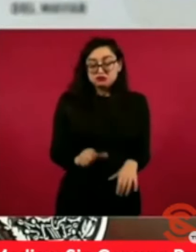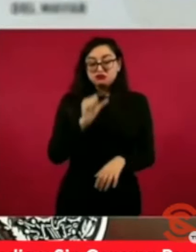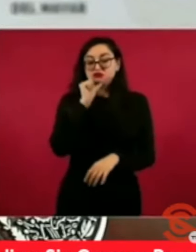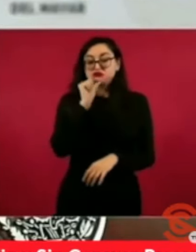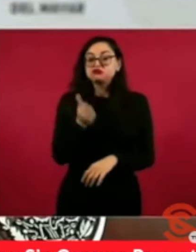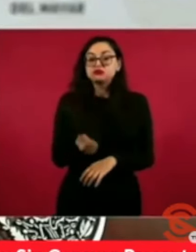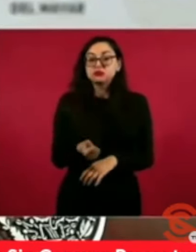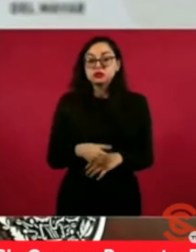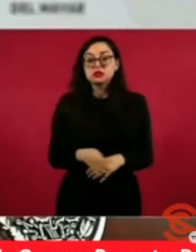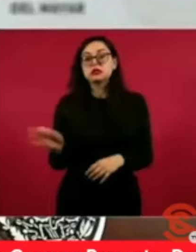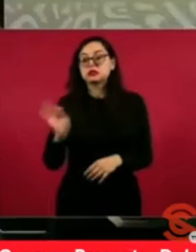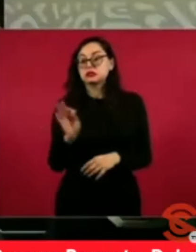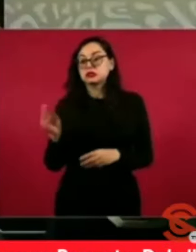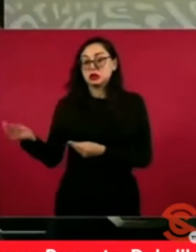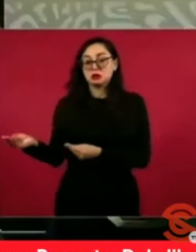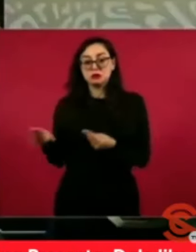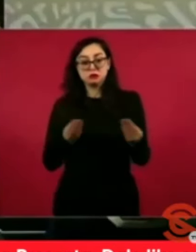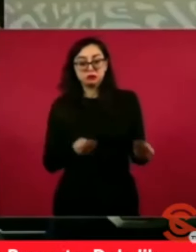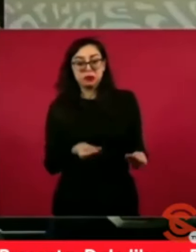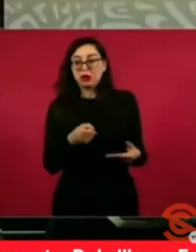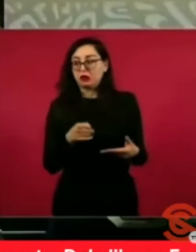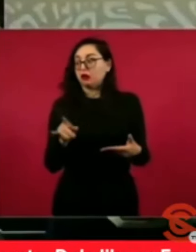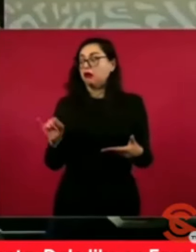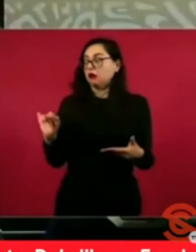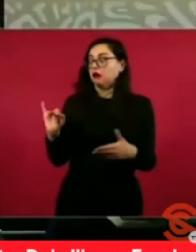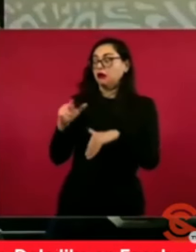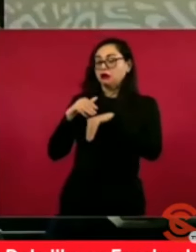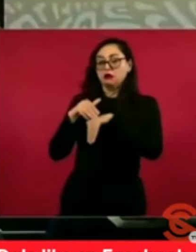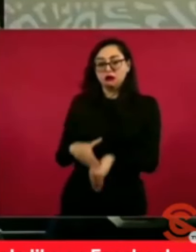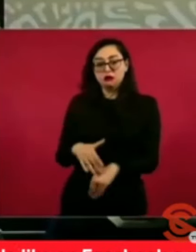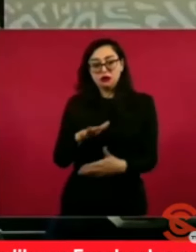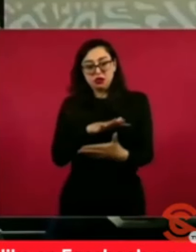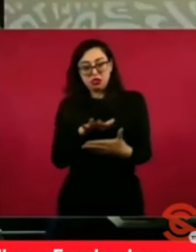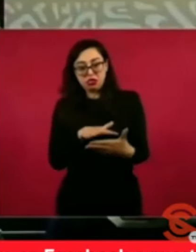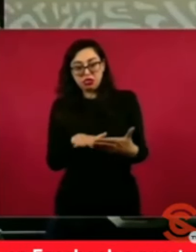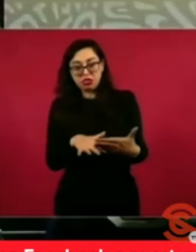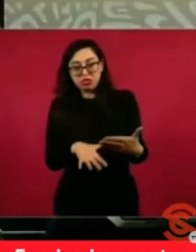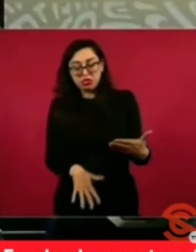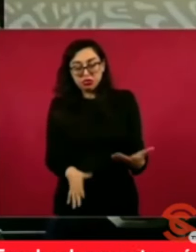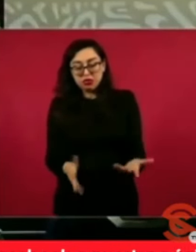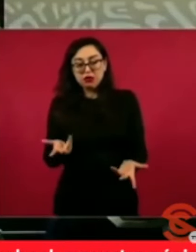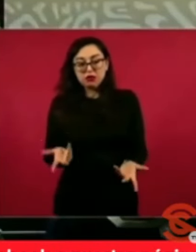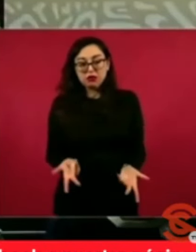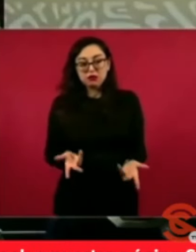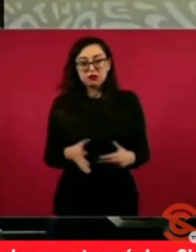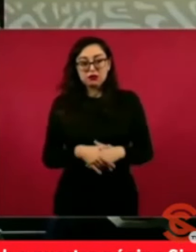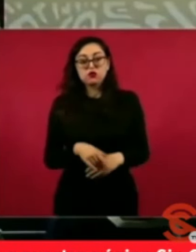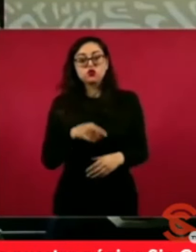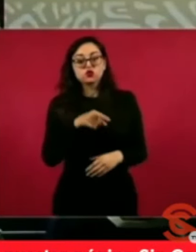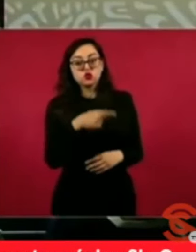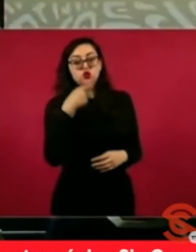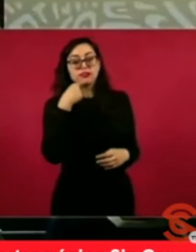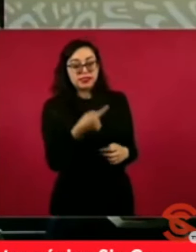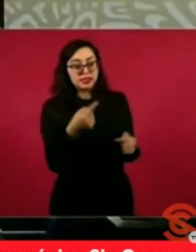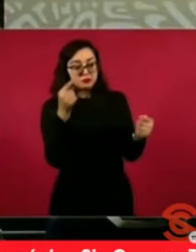ya han de haber dicho eso. Así están las cosas, esto es lo que vas a decir.